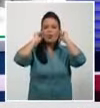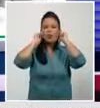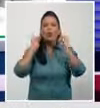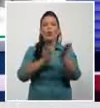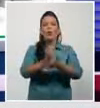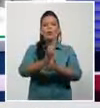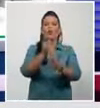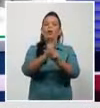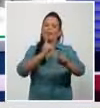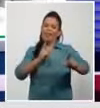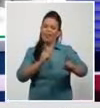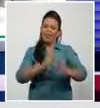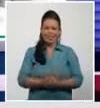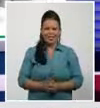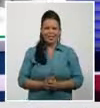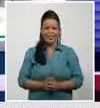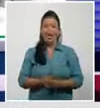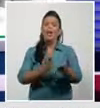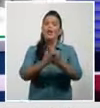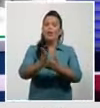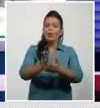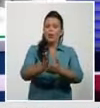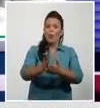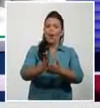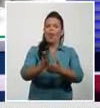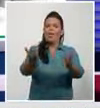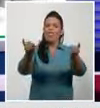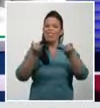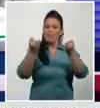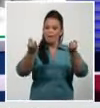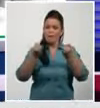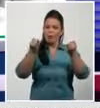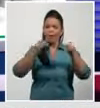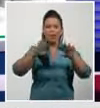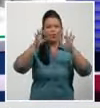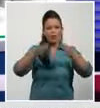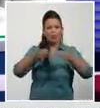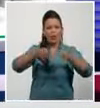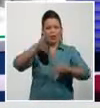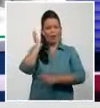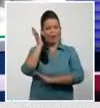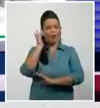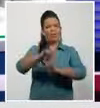y, por supuesto, a mantenerse informado con cada una de nuestras emisiones. Los esperamos